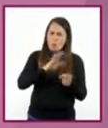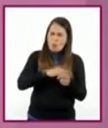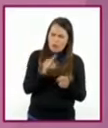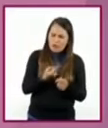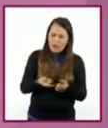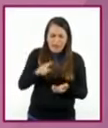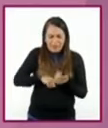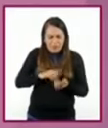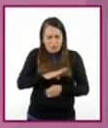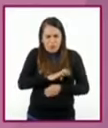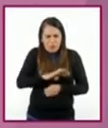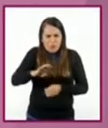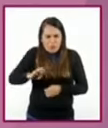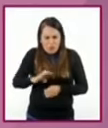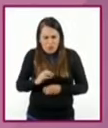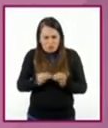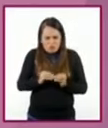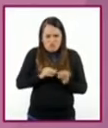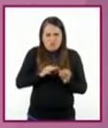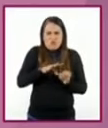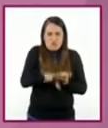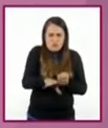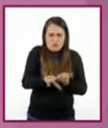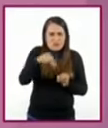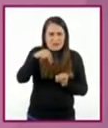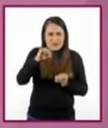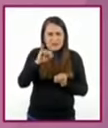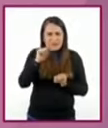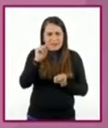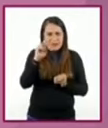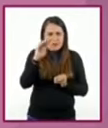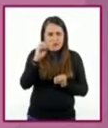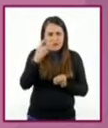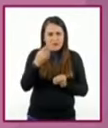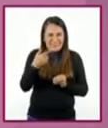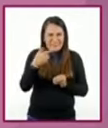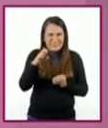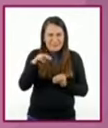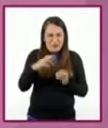proporcionan todo el nitrógeno que pueden requerir para su crecimiento.